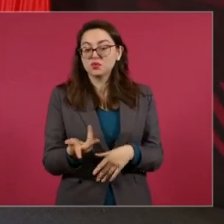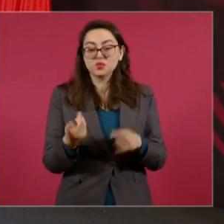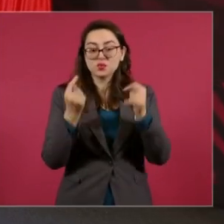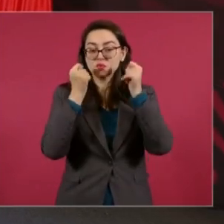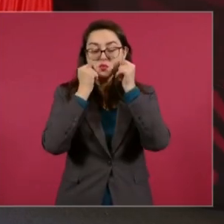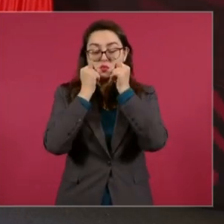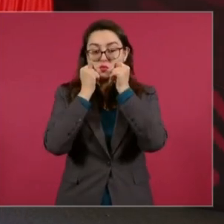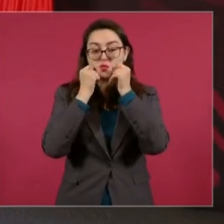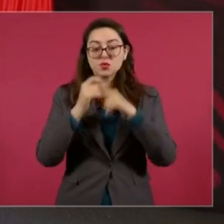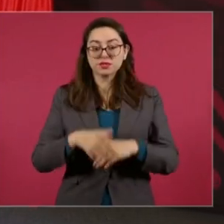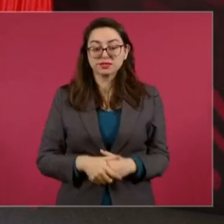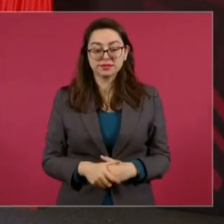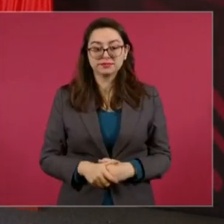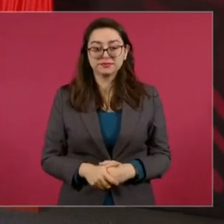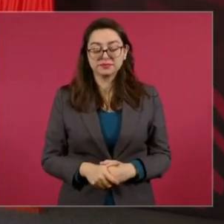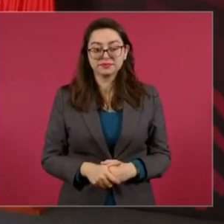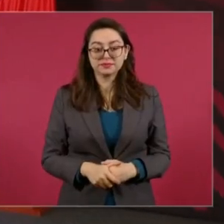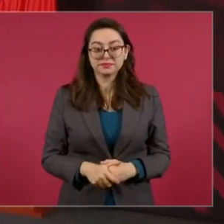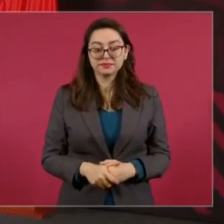respuesta? Las escuchó